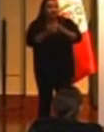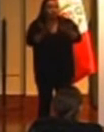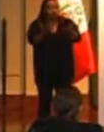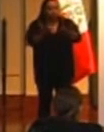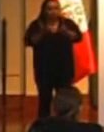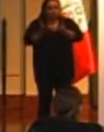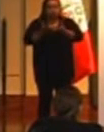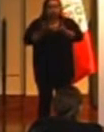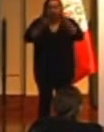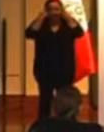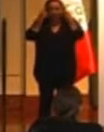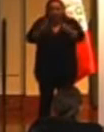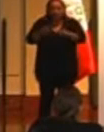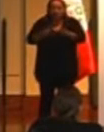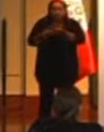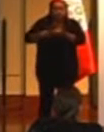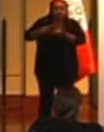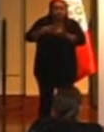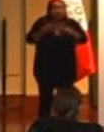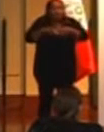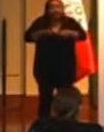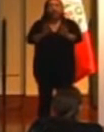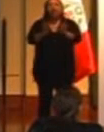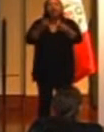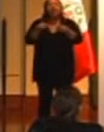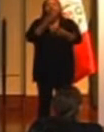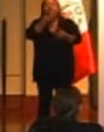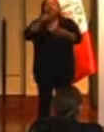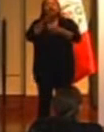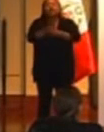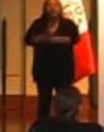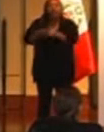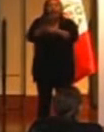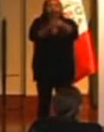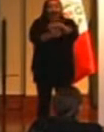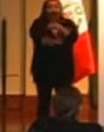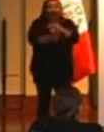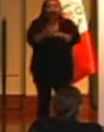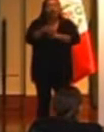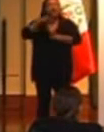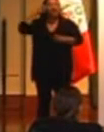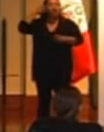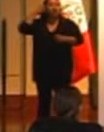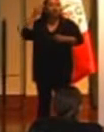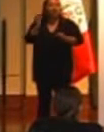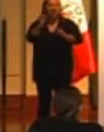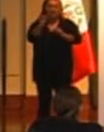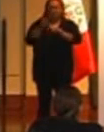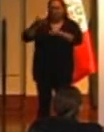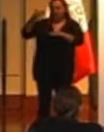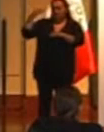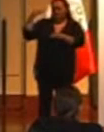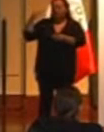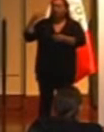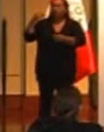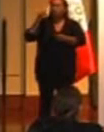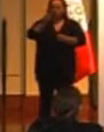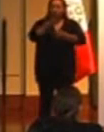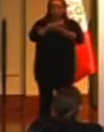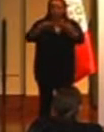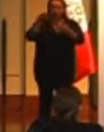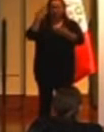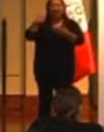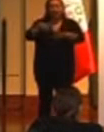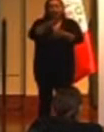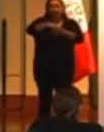haciendo tomar decisiones que nos permiten a nosotros tener una mejor seguridad en el distrito. Y hace poquito nomás, hace dos semanas atrás,